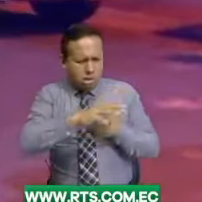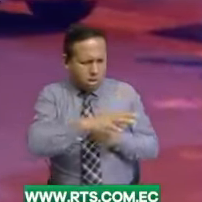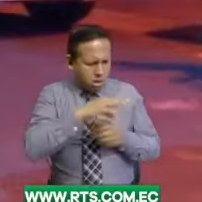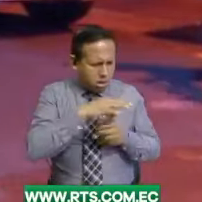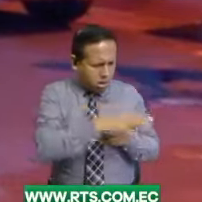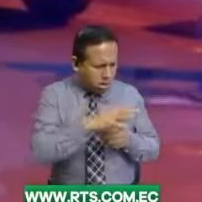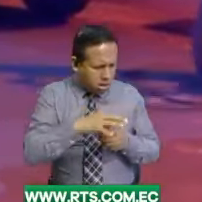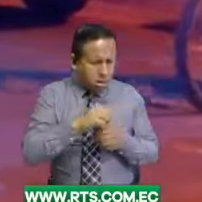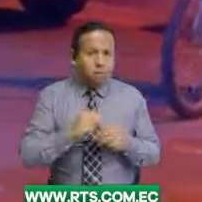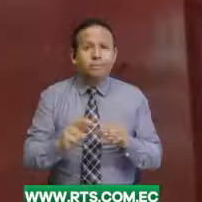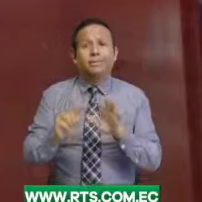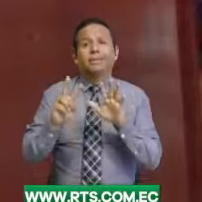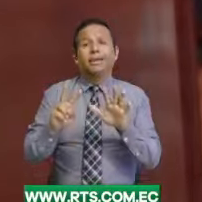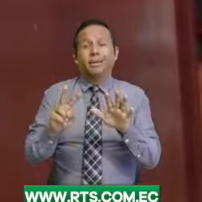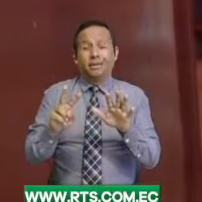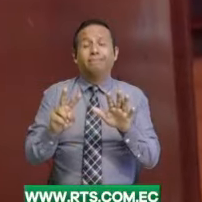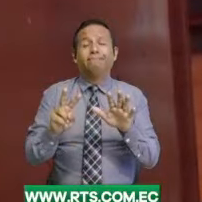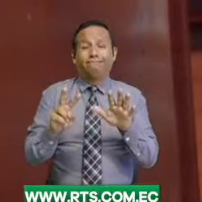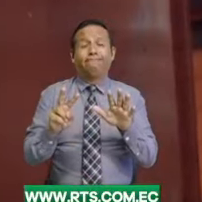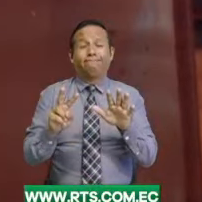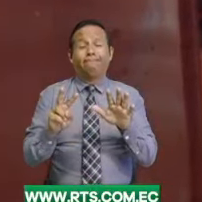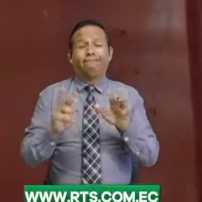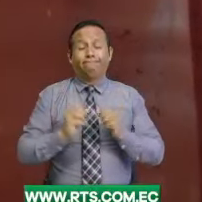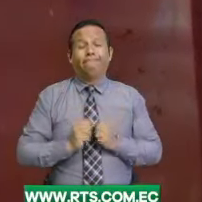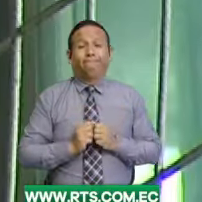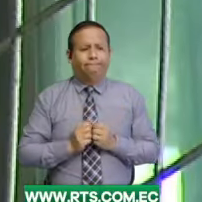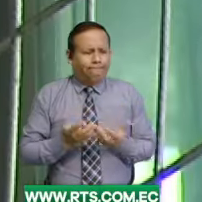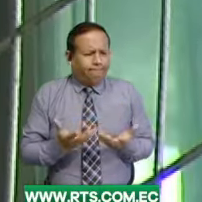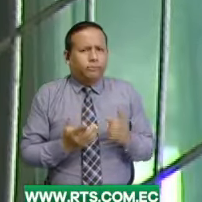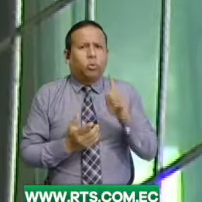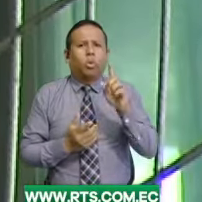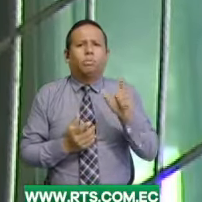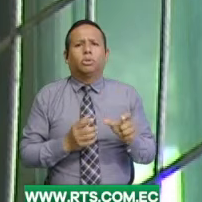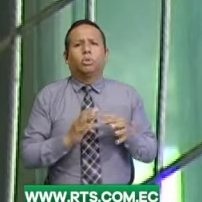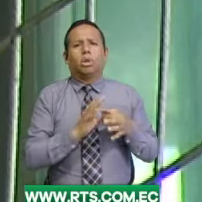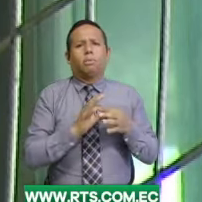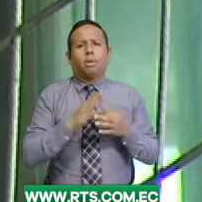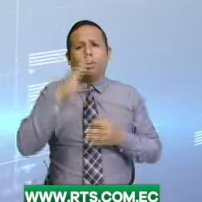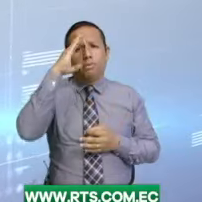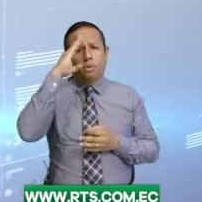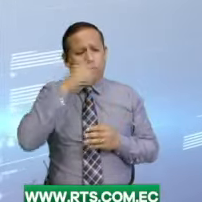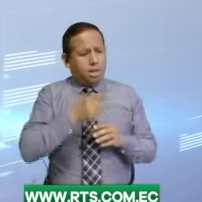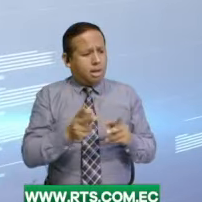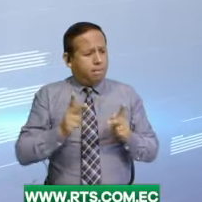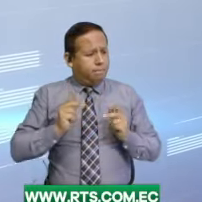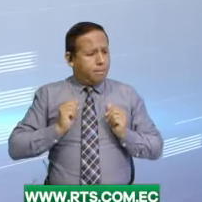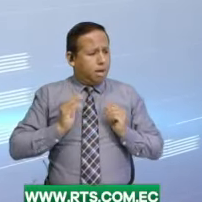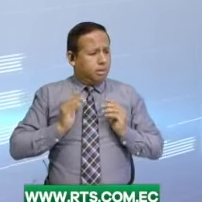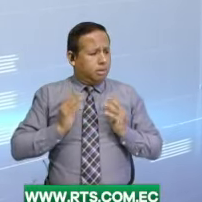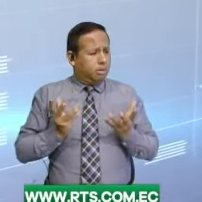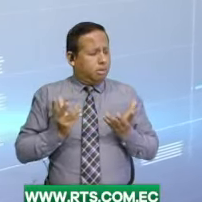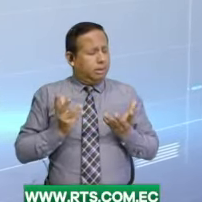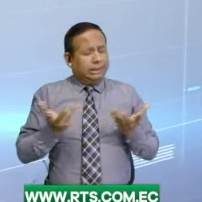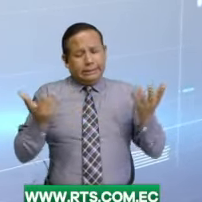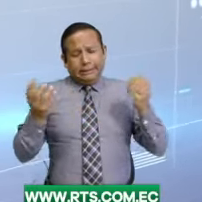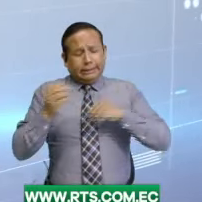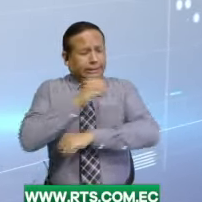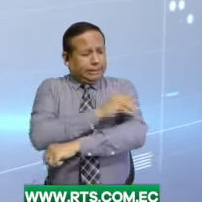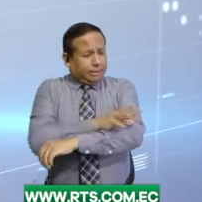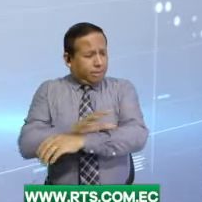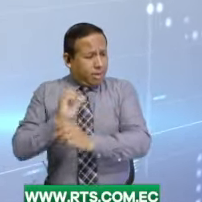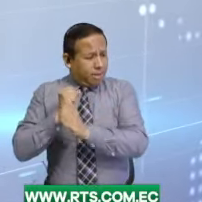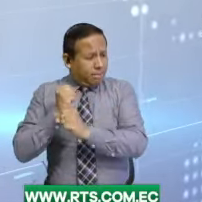calibre 9 milímetros en ese hecho violento, en el que uno de sus compañeros, que estaba de licencia y que tenía el pase en Zamora Chinchipe, se suma a